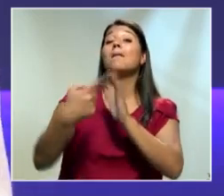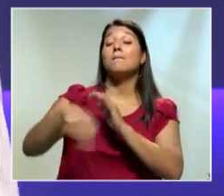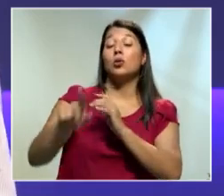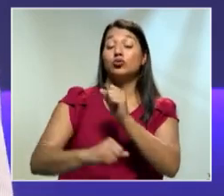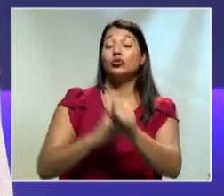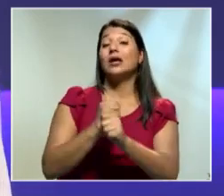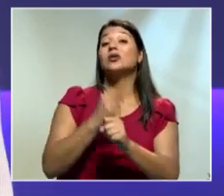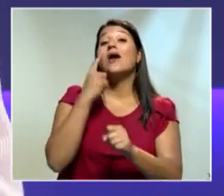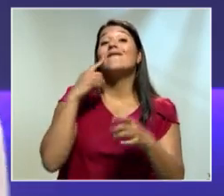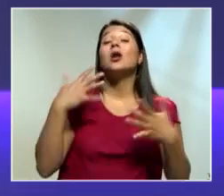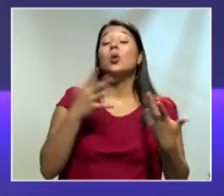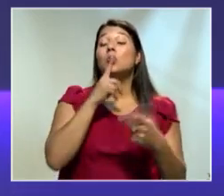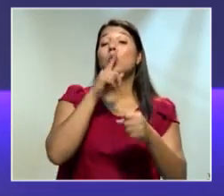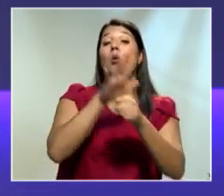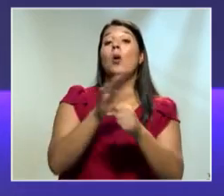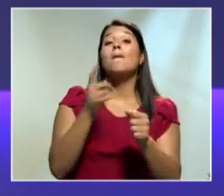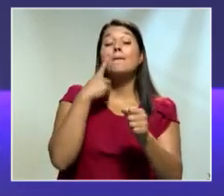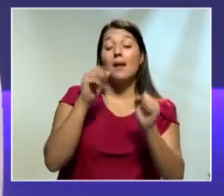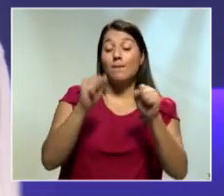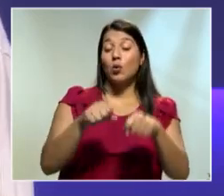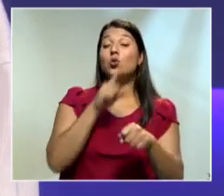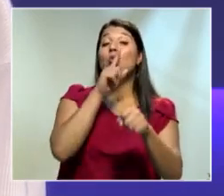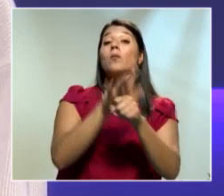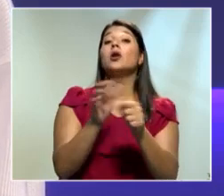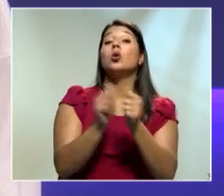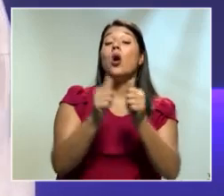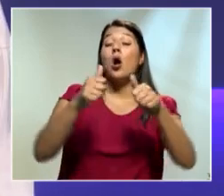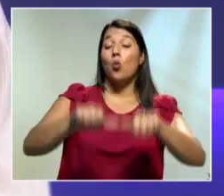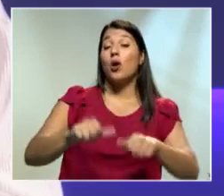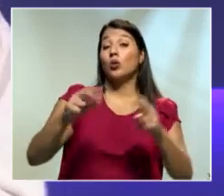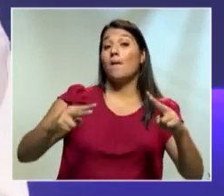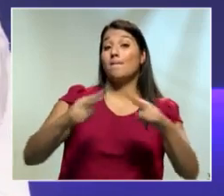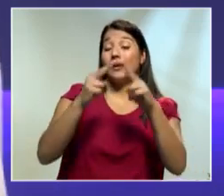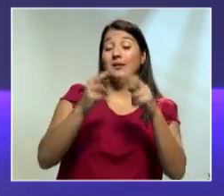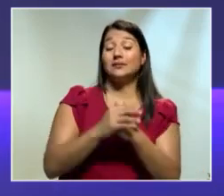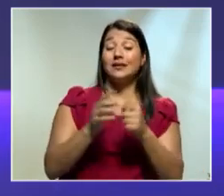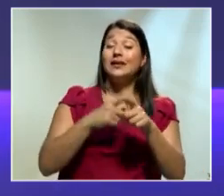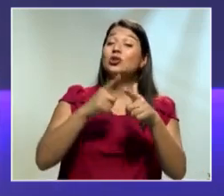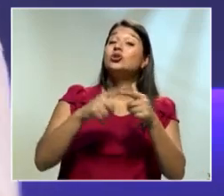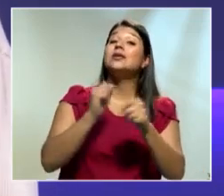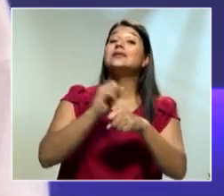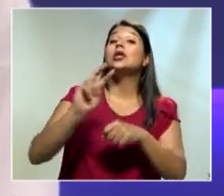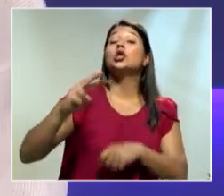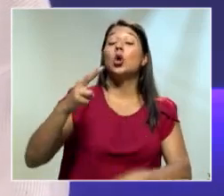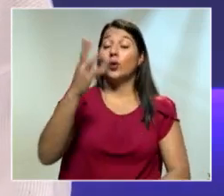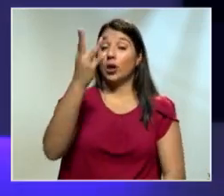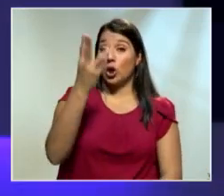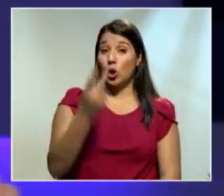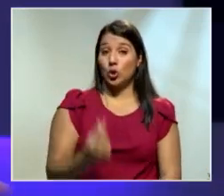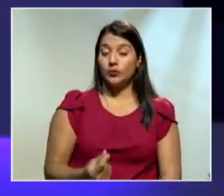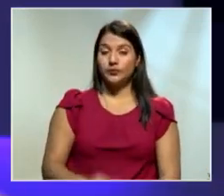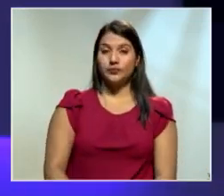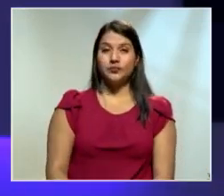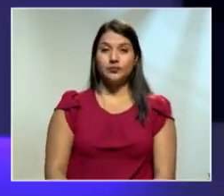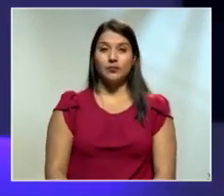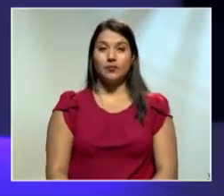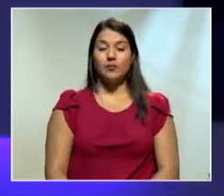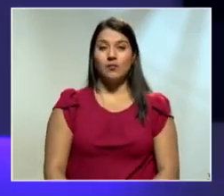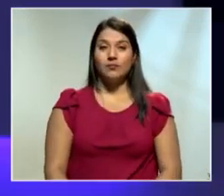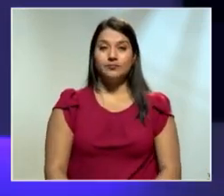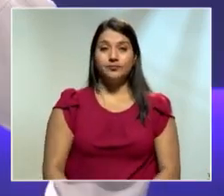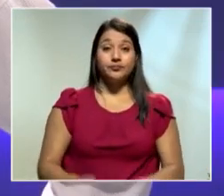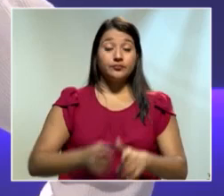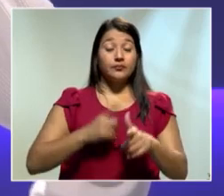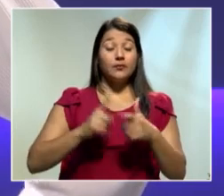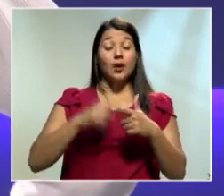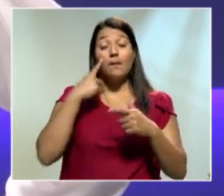cómo se comprometen a cumplir con el Acuerdo de París. Entonces se hace un doble conteo. O sea... Entonces,